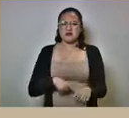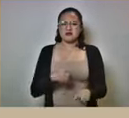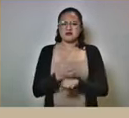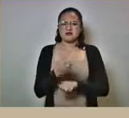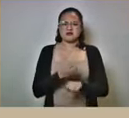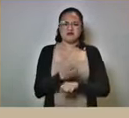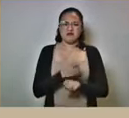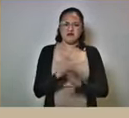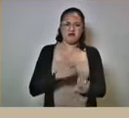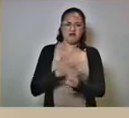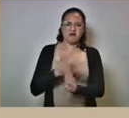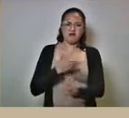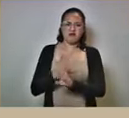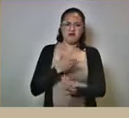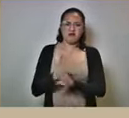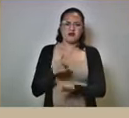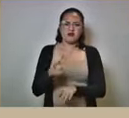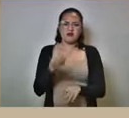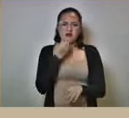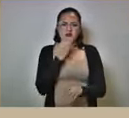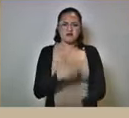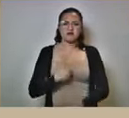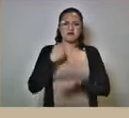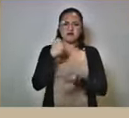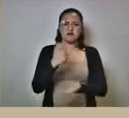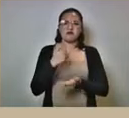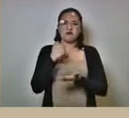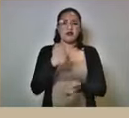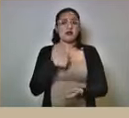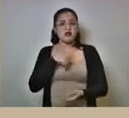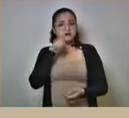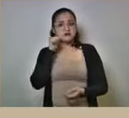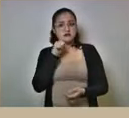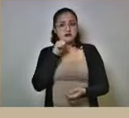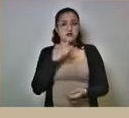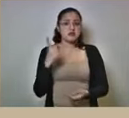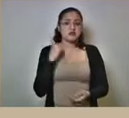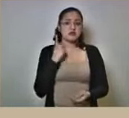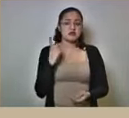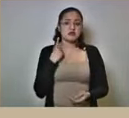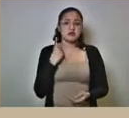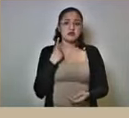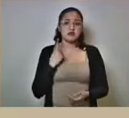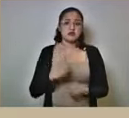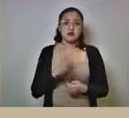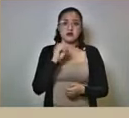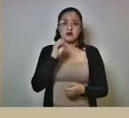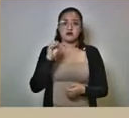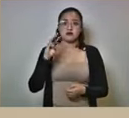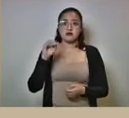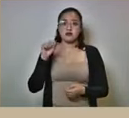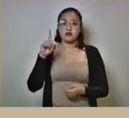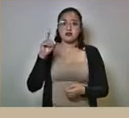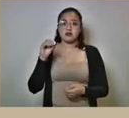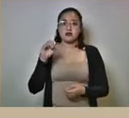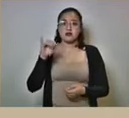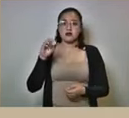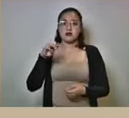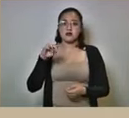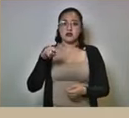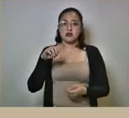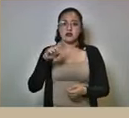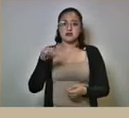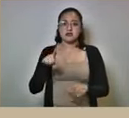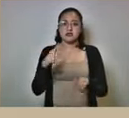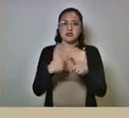estado por la entrega de los paquetes alimentarios. Ayer el diputado Osvaldo Jiménez, quien es